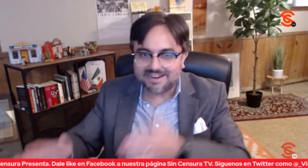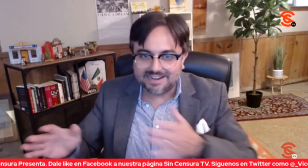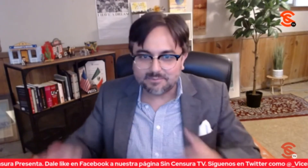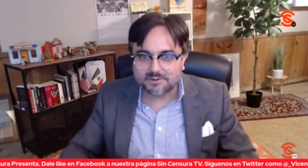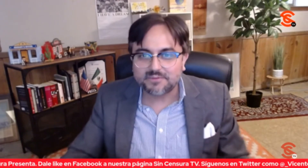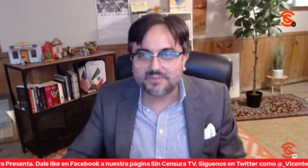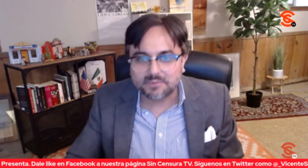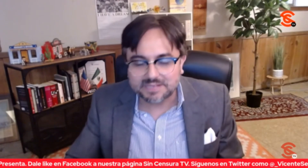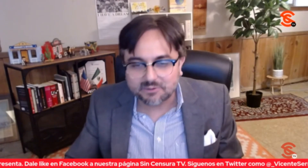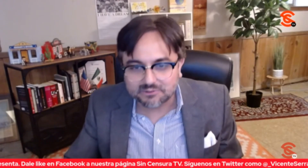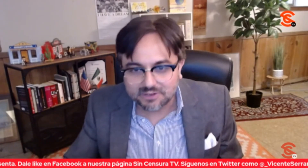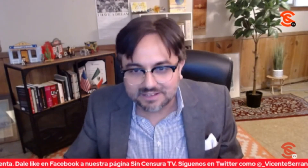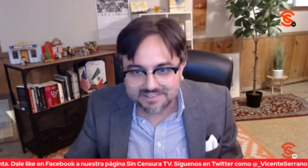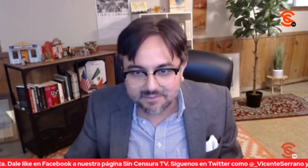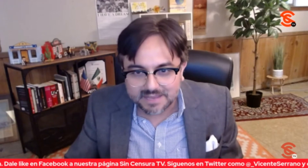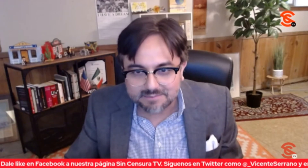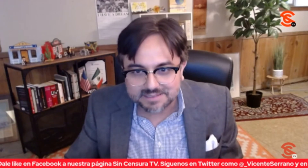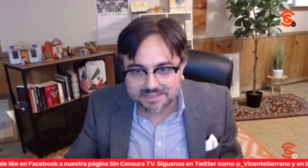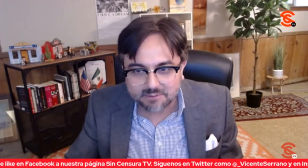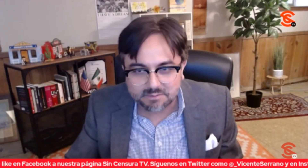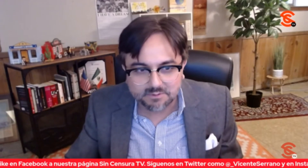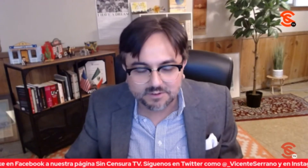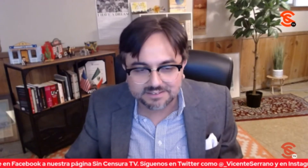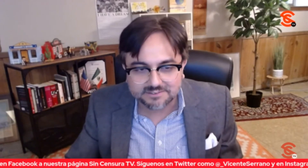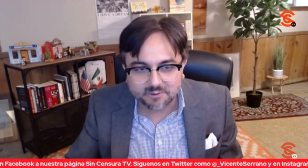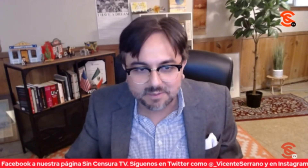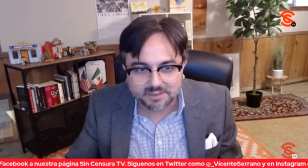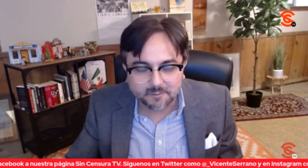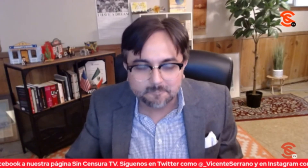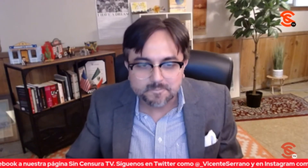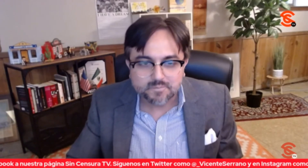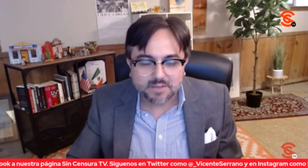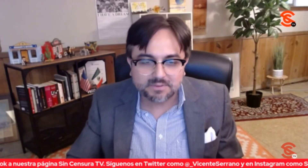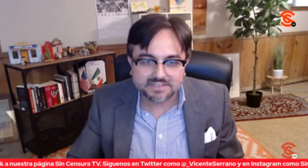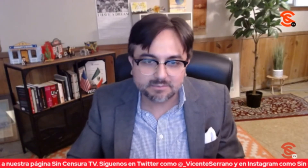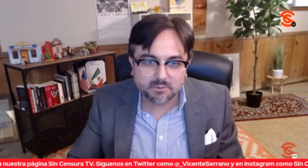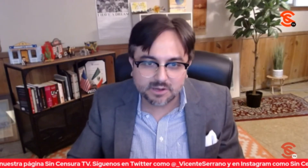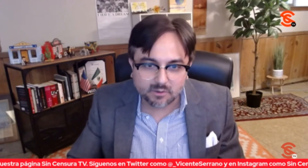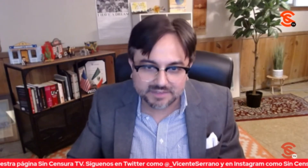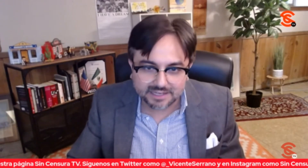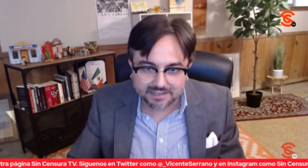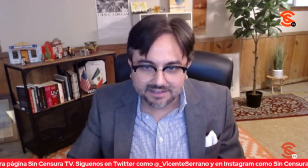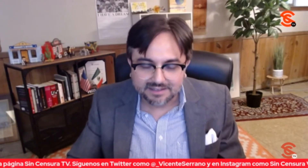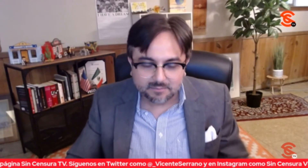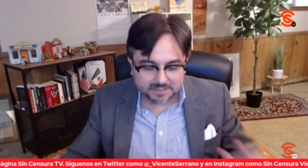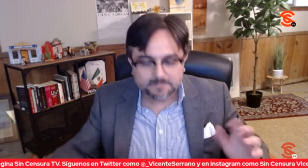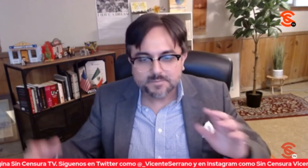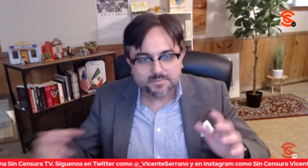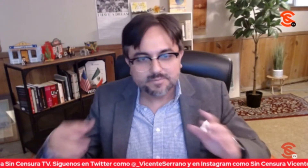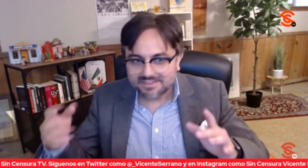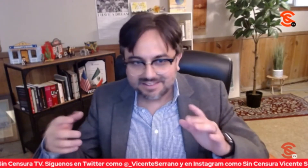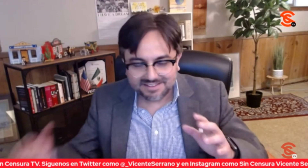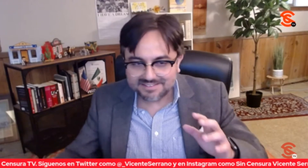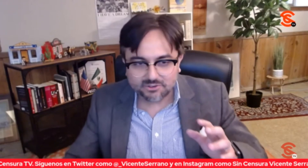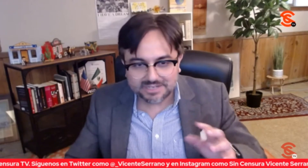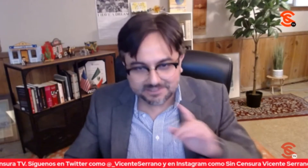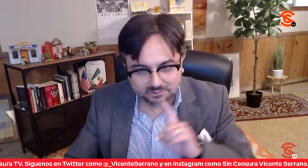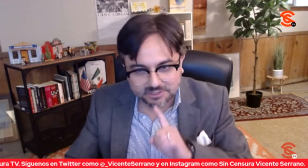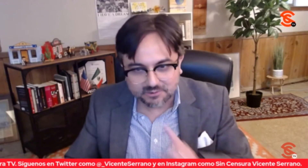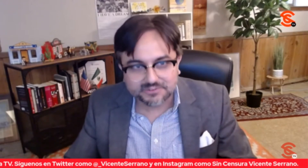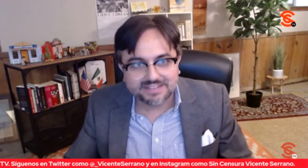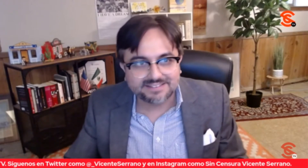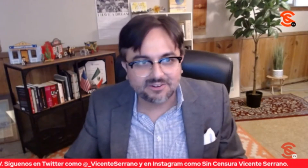ahí en la pregunta, pues le cuestiona si ya había invitado al Papa Francisco a México. El presidente primero le comenta que, miren, esa es